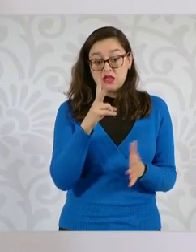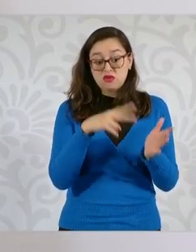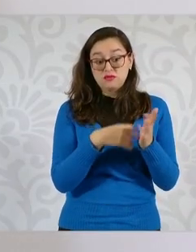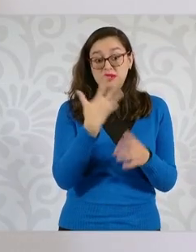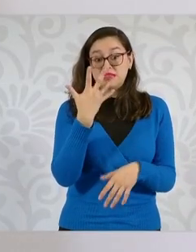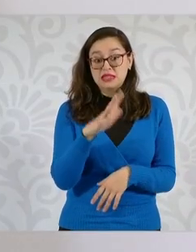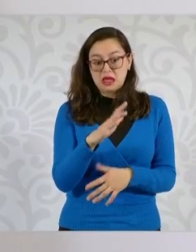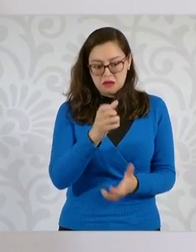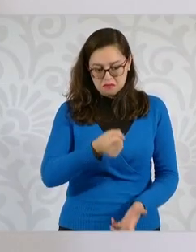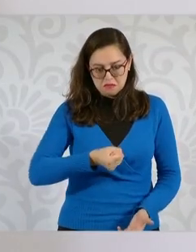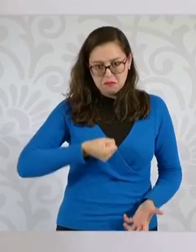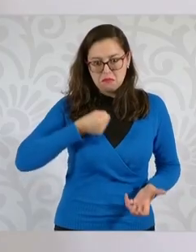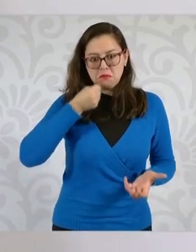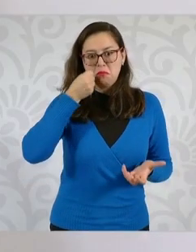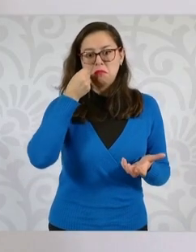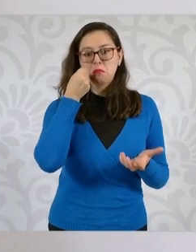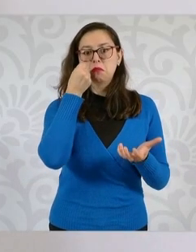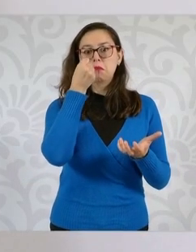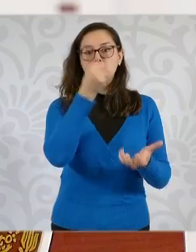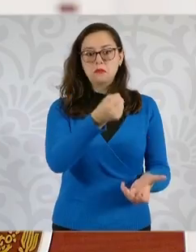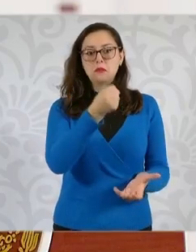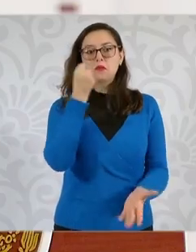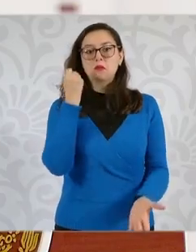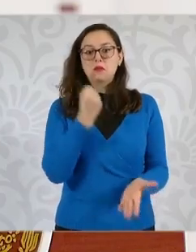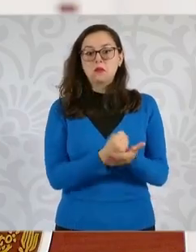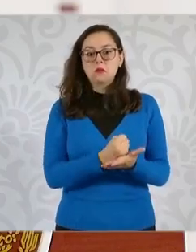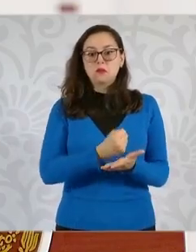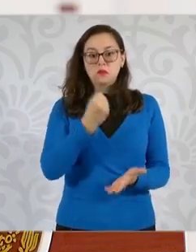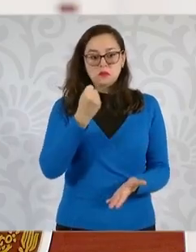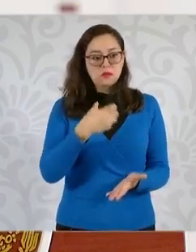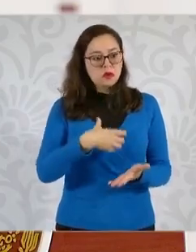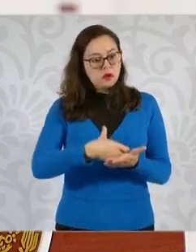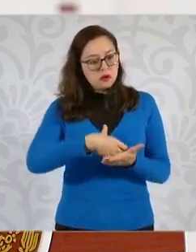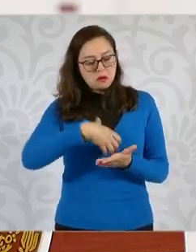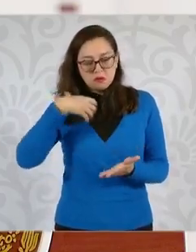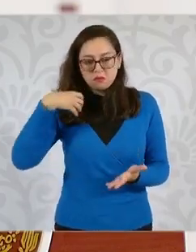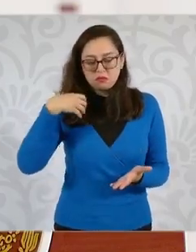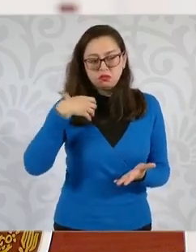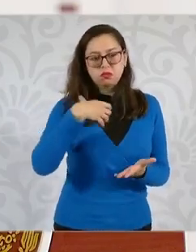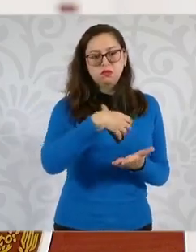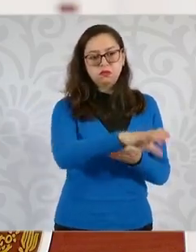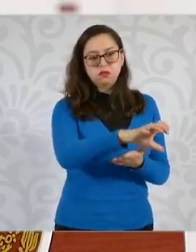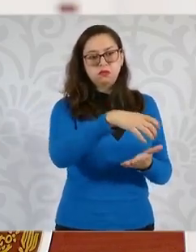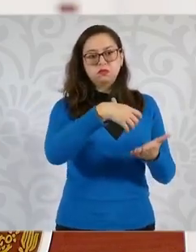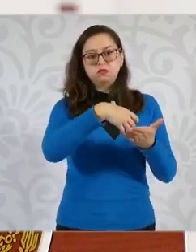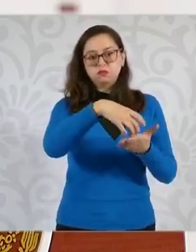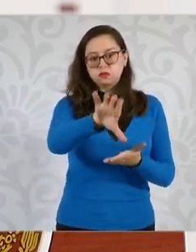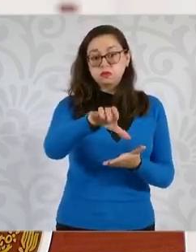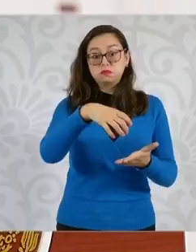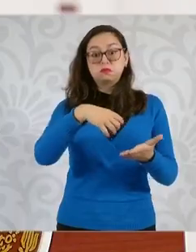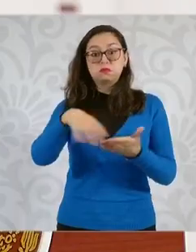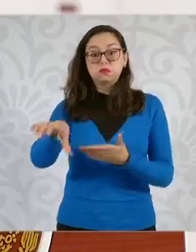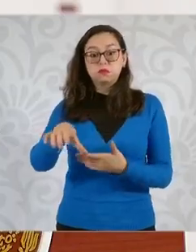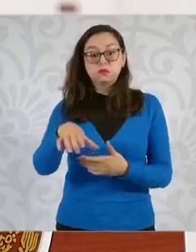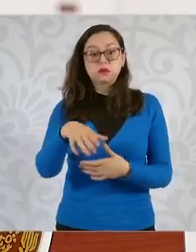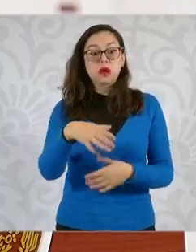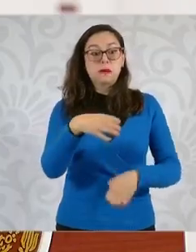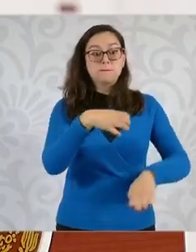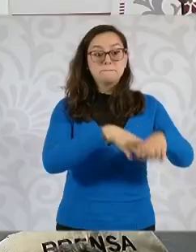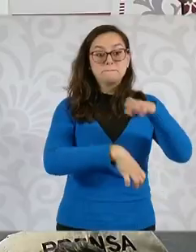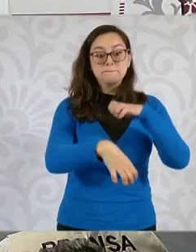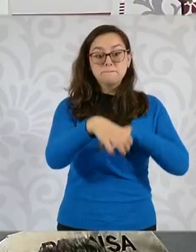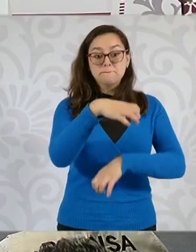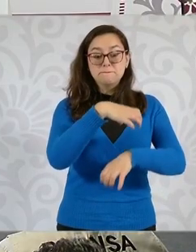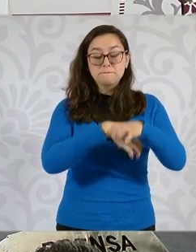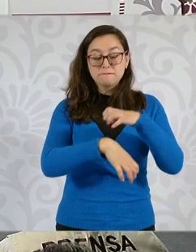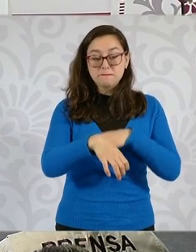presupuesto para la celebración de contratos que se adjudicaron de forma directa a empresas creadas entre julio y